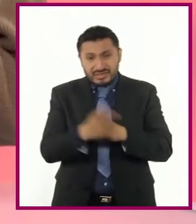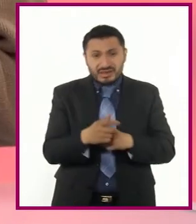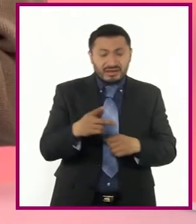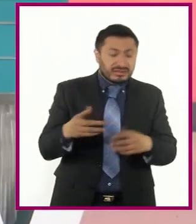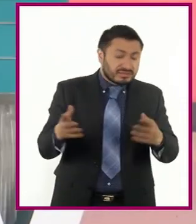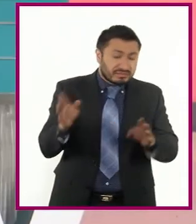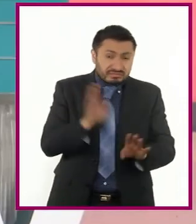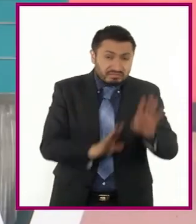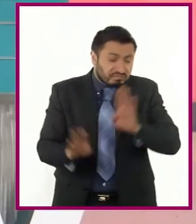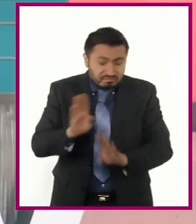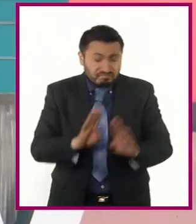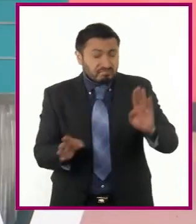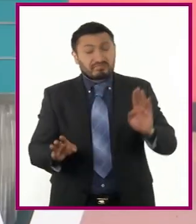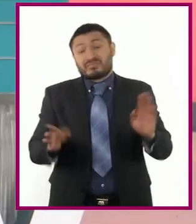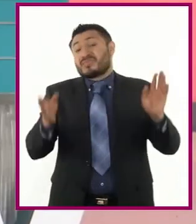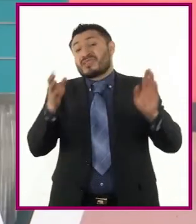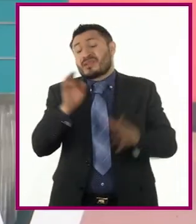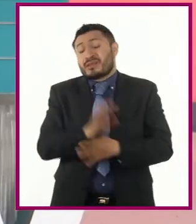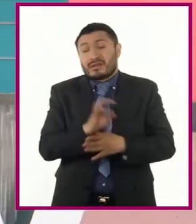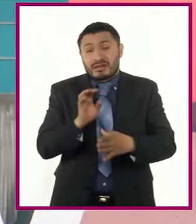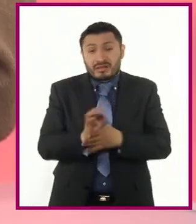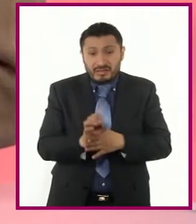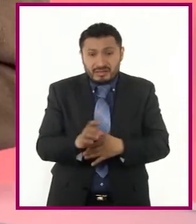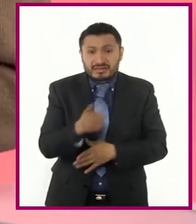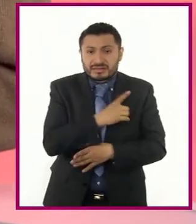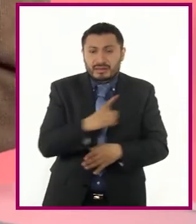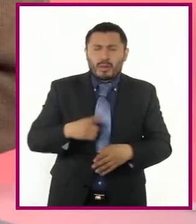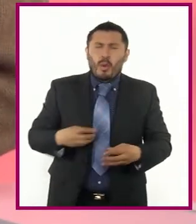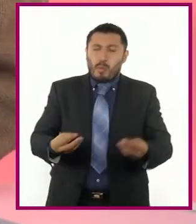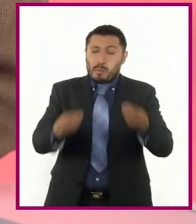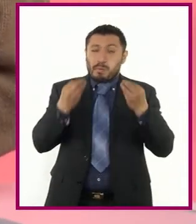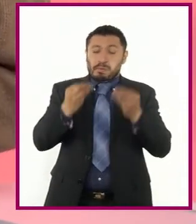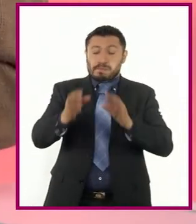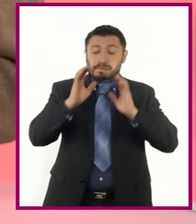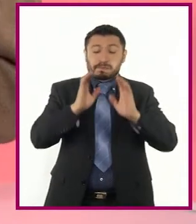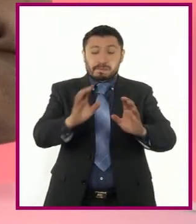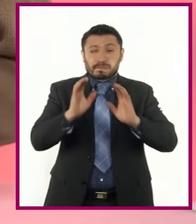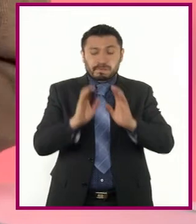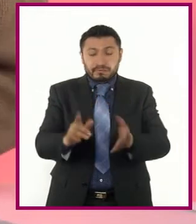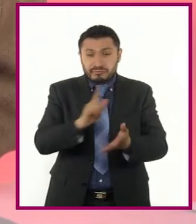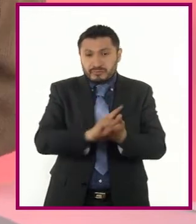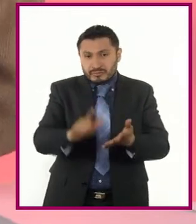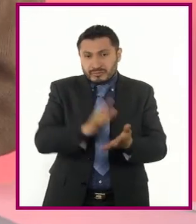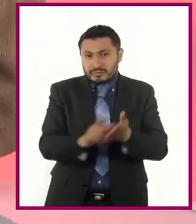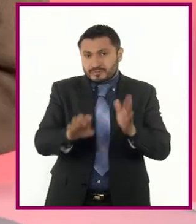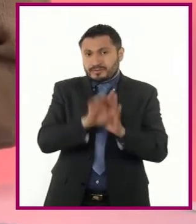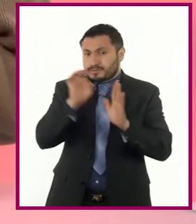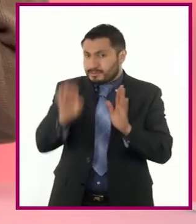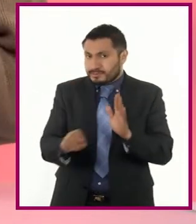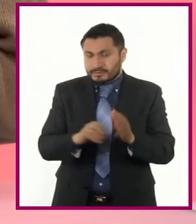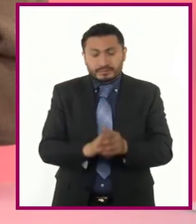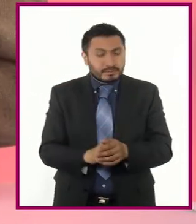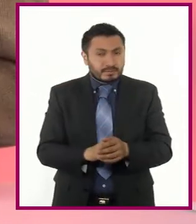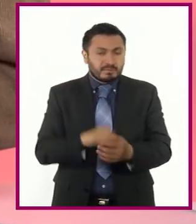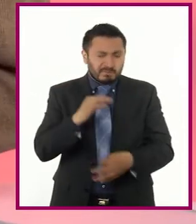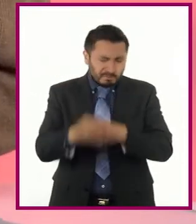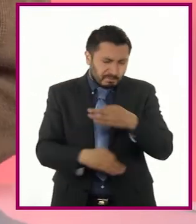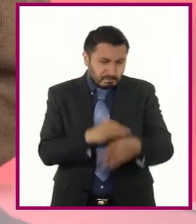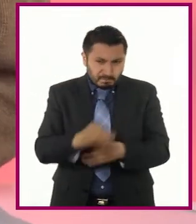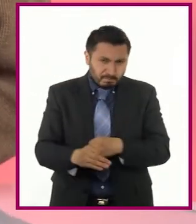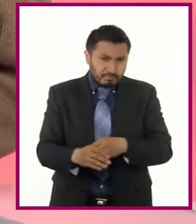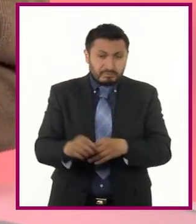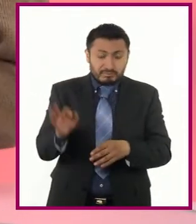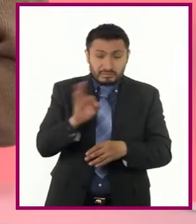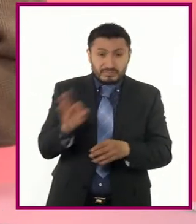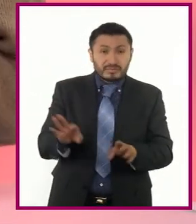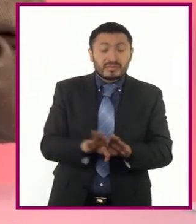patógenos biológicos. En este sentido, sí hay que tener mucho cuidado con la limpieza. Un ejemplo que yo creo que todo el mundo ha tenido referencia es la